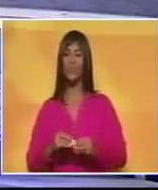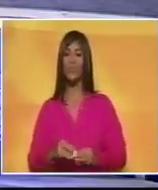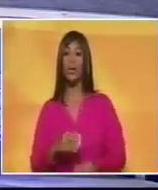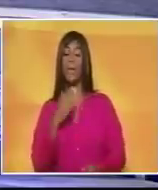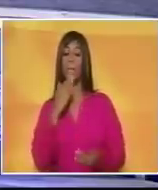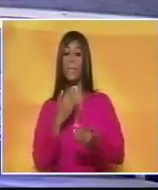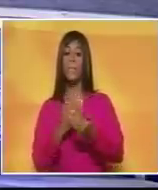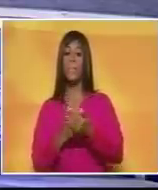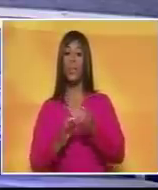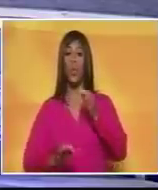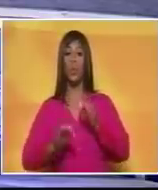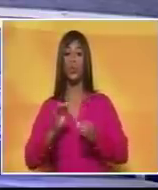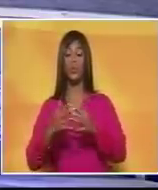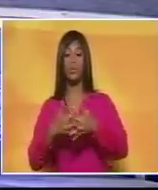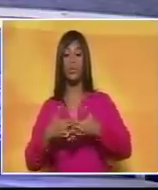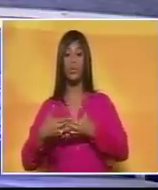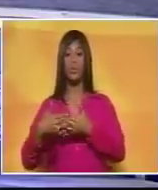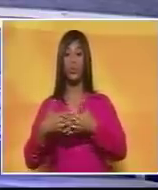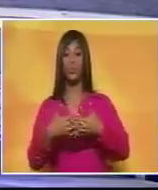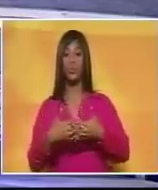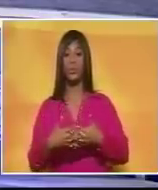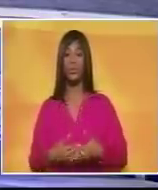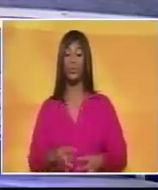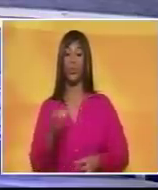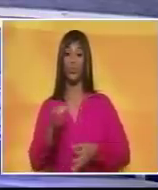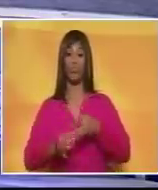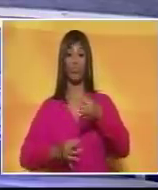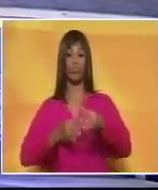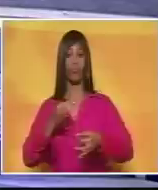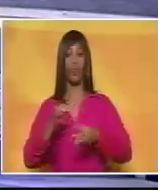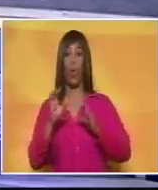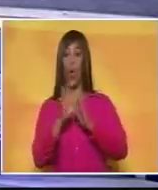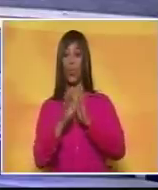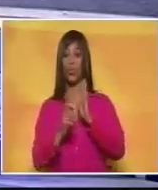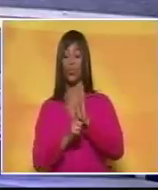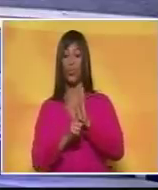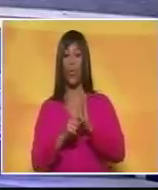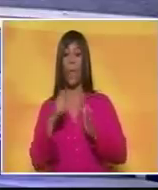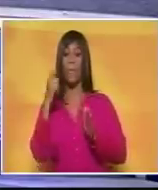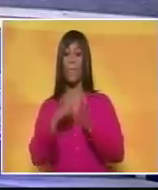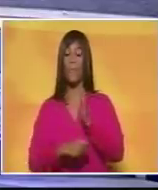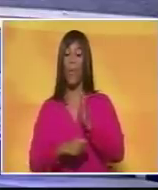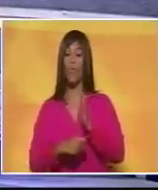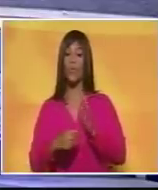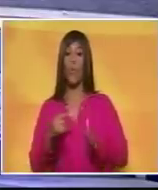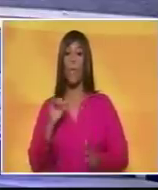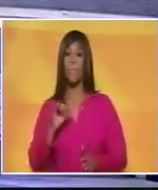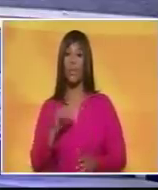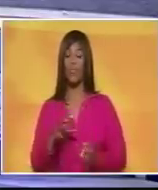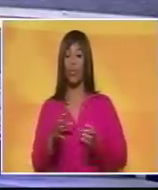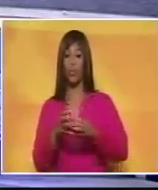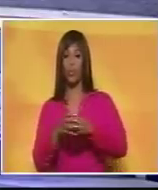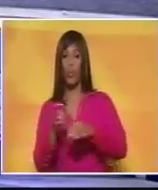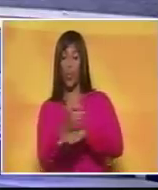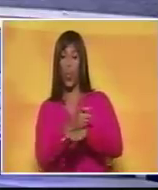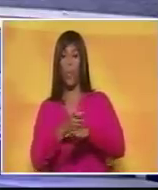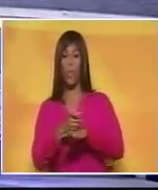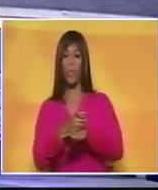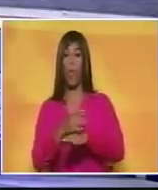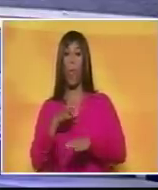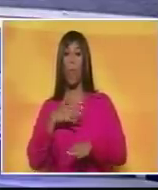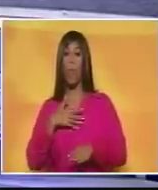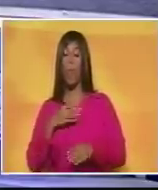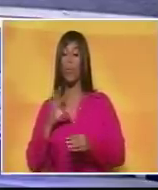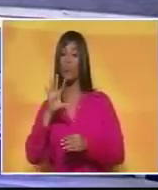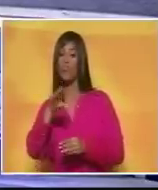que solicita a la justicia estadounidense que declare la inconstitucional prohibición para que las agencias gubernamentales adquieran